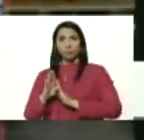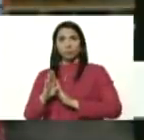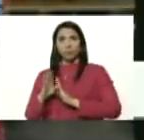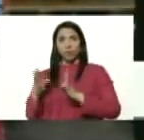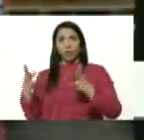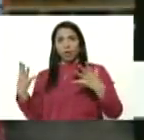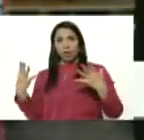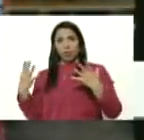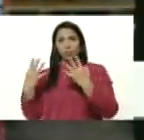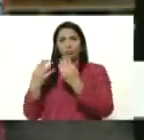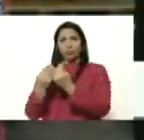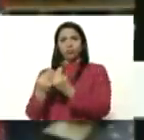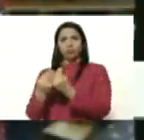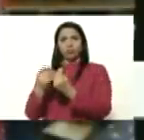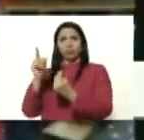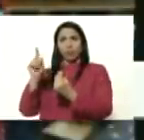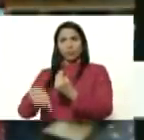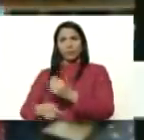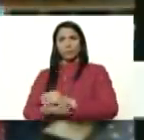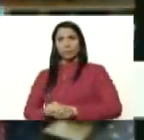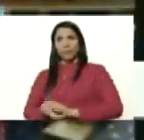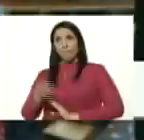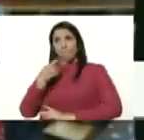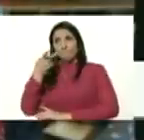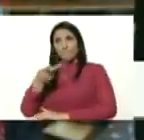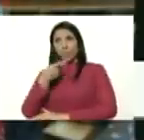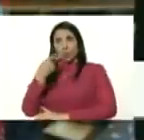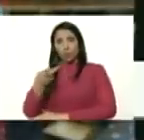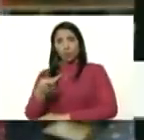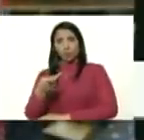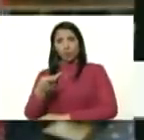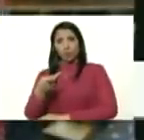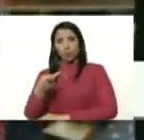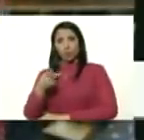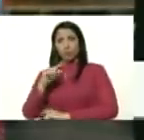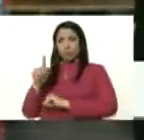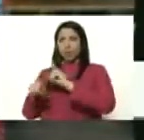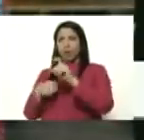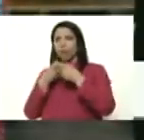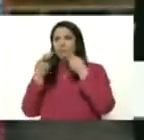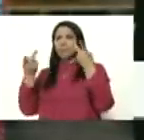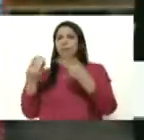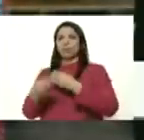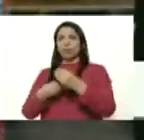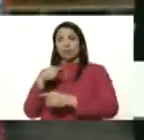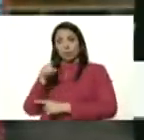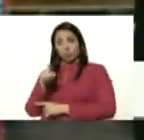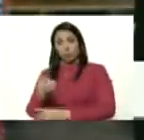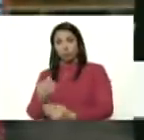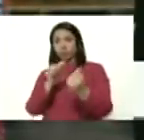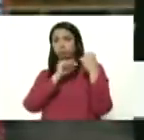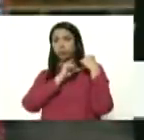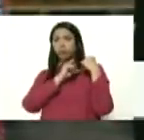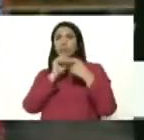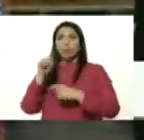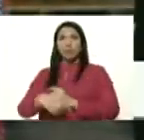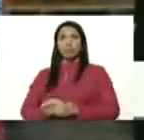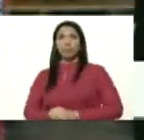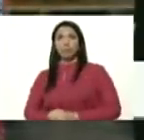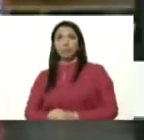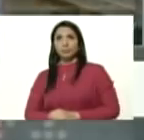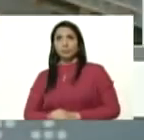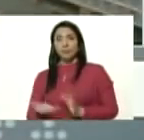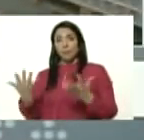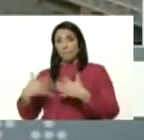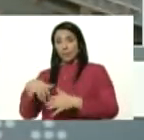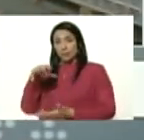acompañando y avanzando con las políticas y los planteamientos que usted ha venido haciendo en el sector público o en las empresas